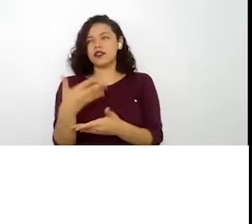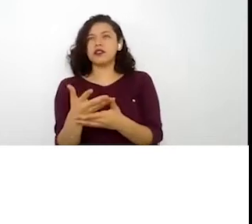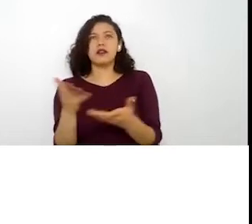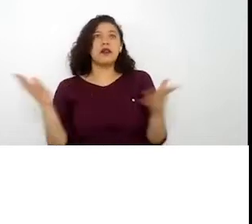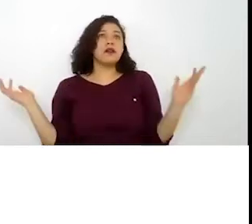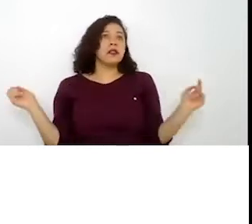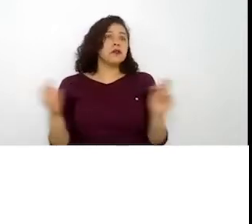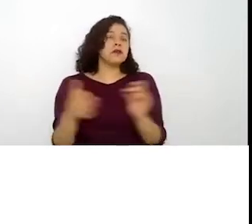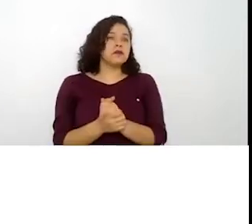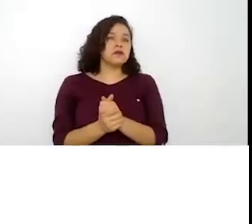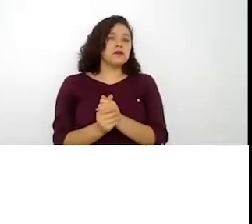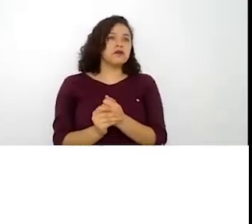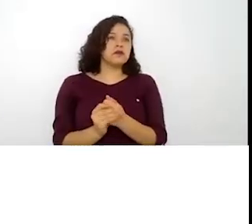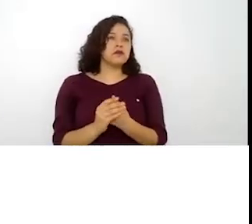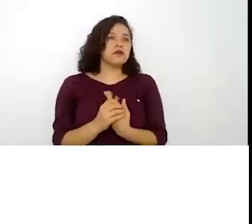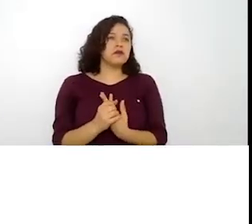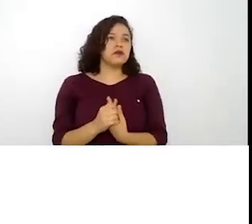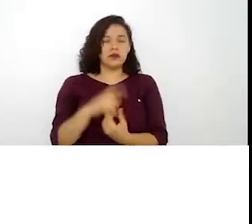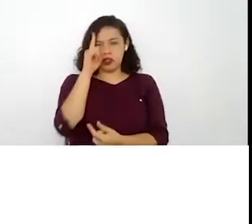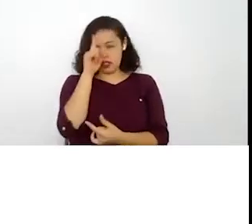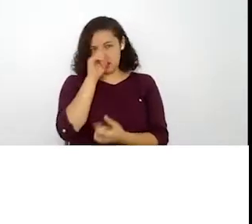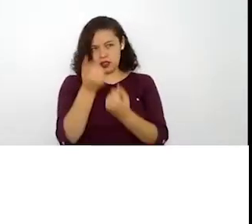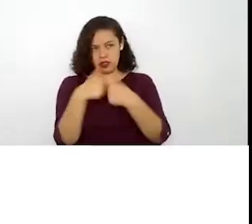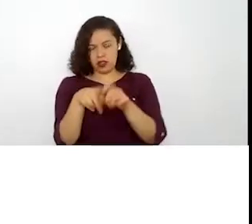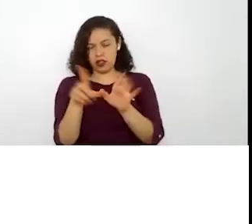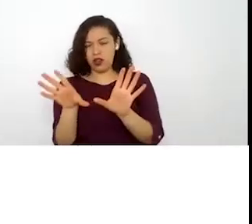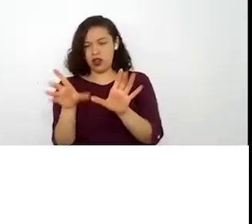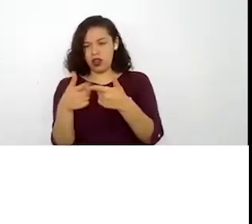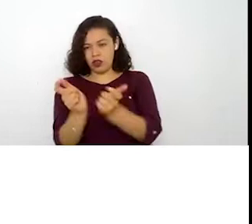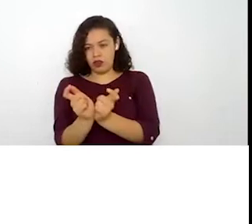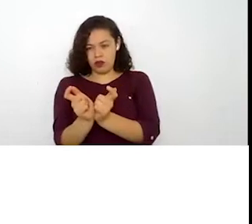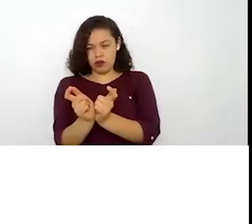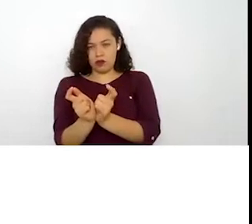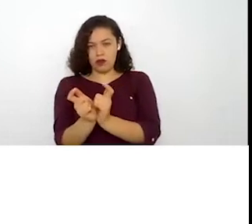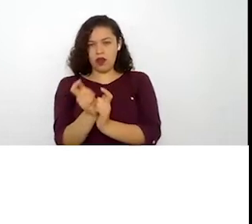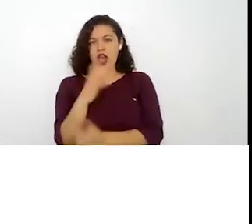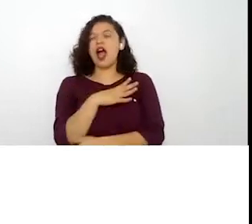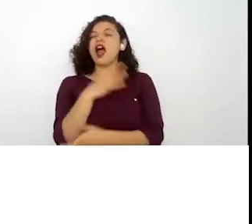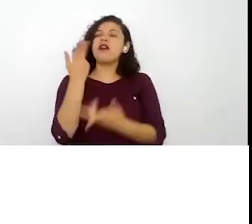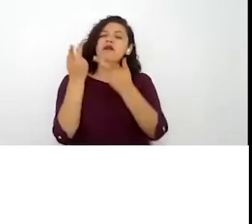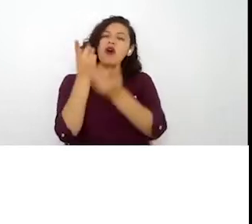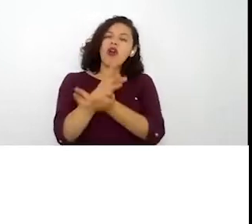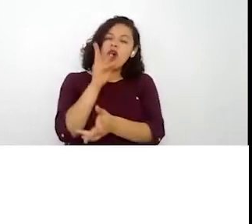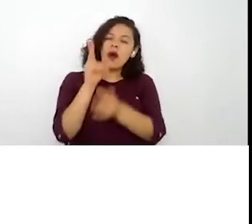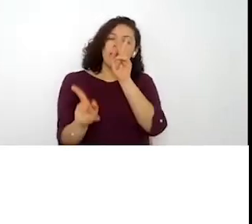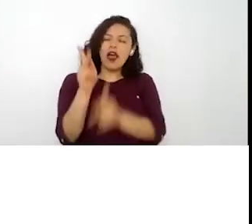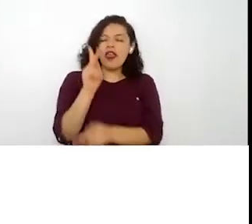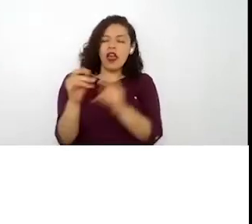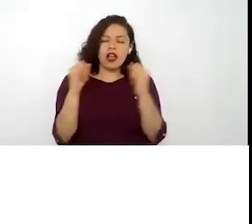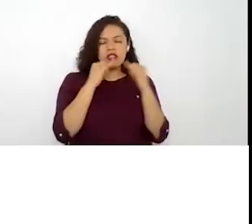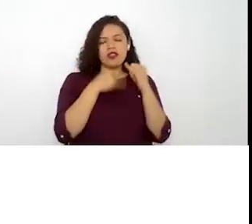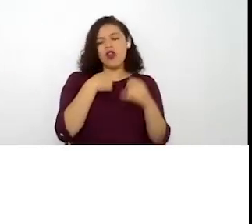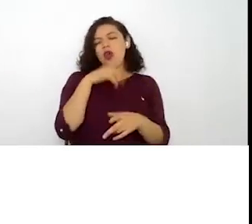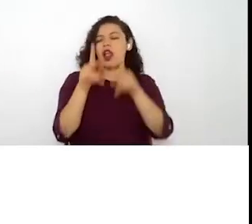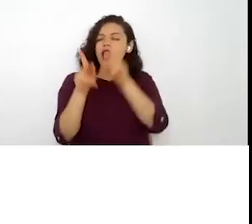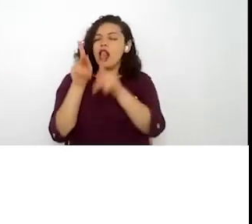sí orientación social grupal entonces aquí es un son digamos pláticas que la institución da que